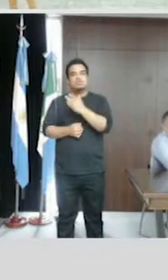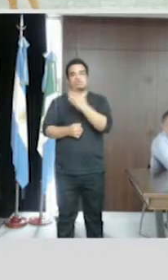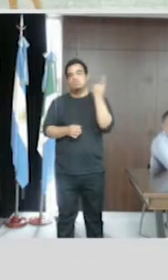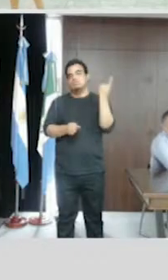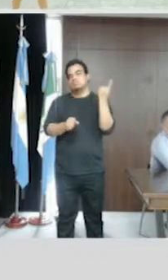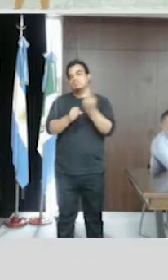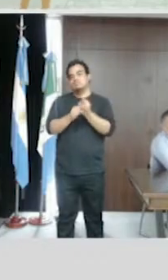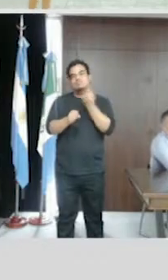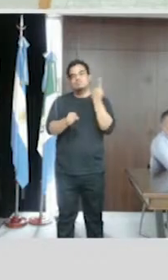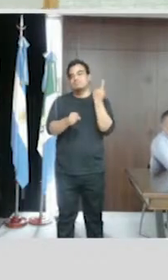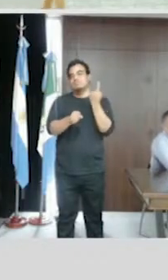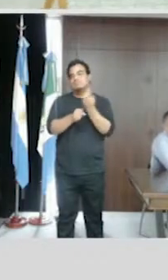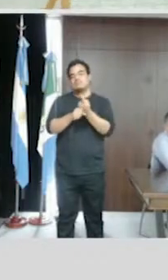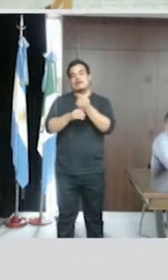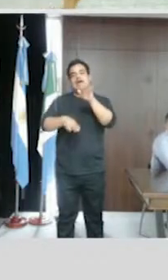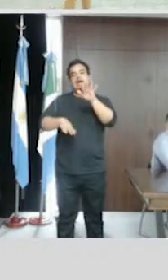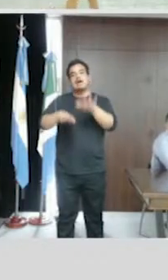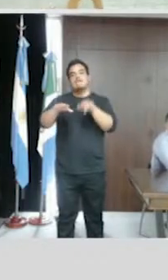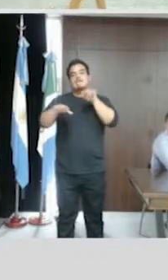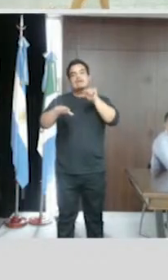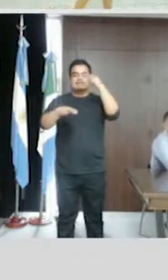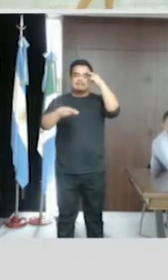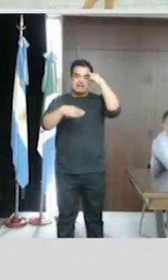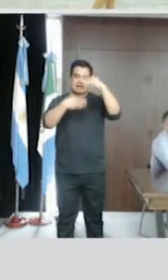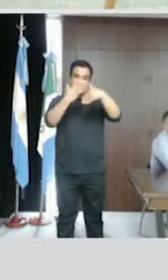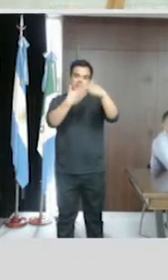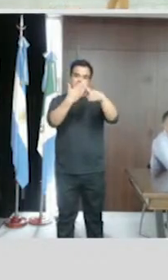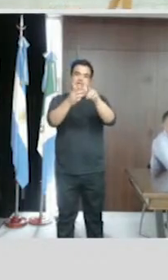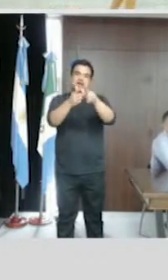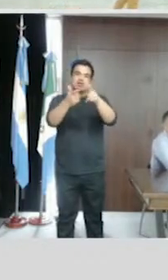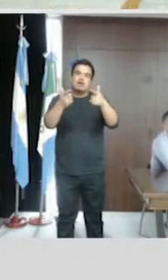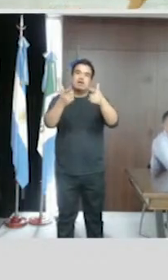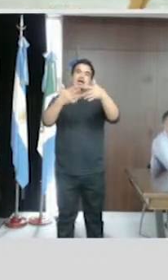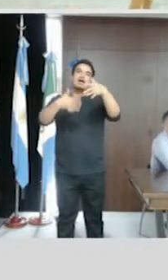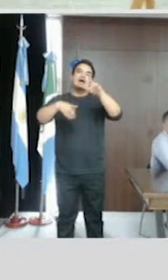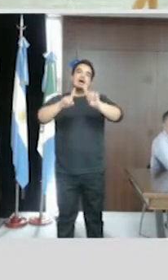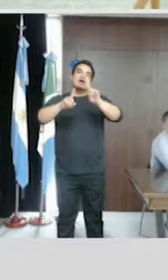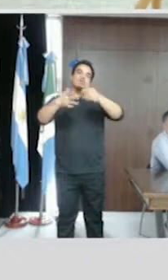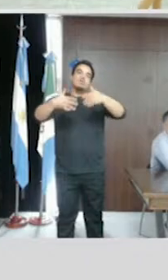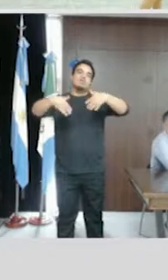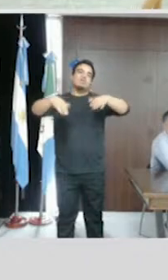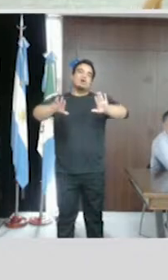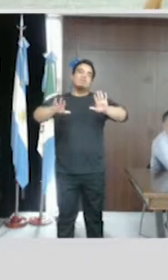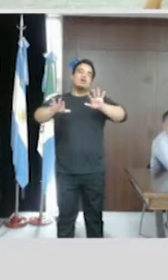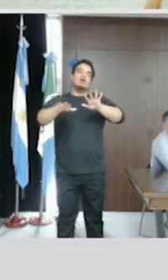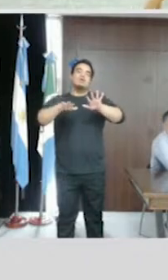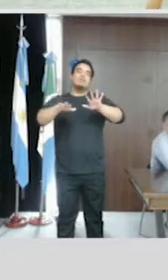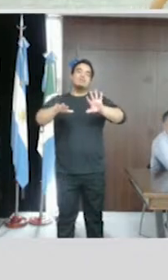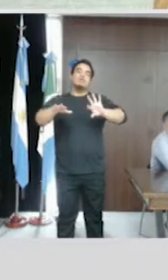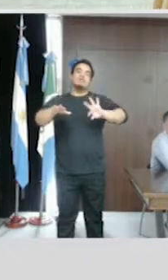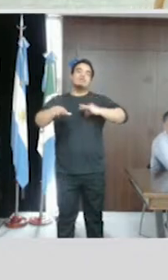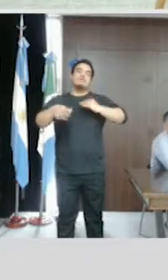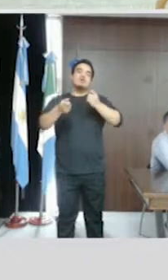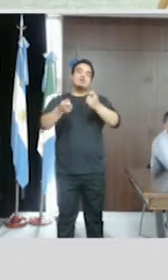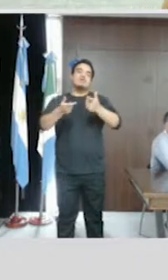todos llegamos con esa capacidad de poder expresar verbalmente nuestros deseos.